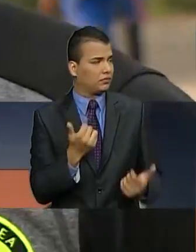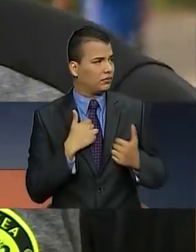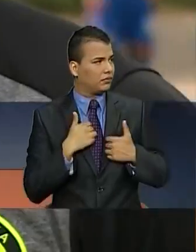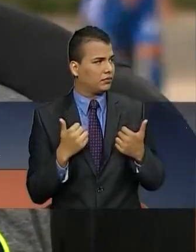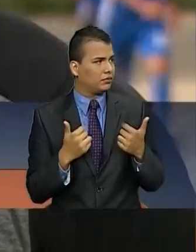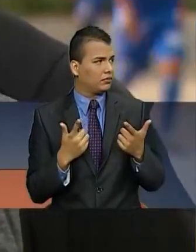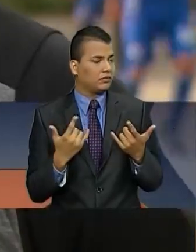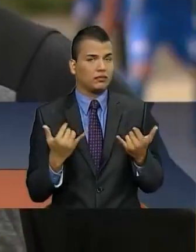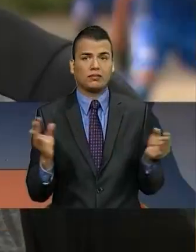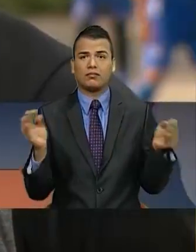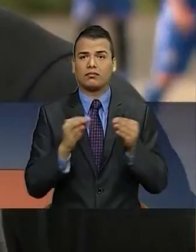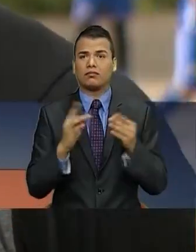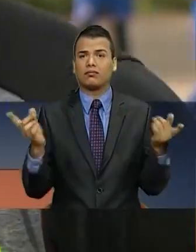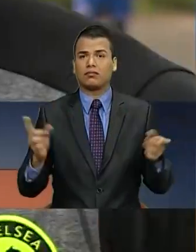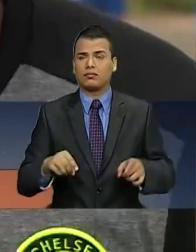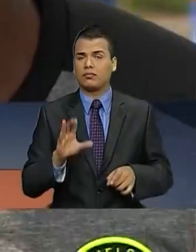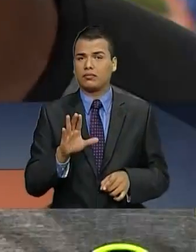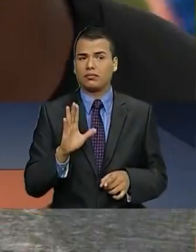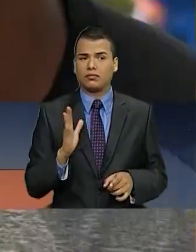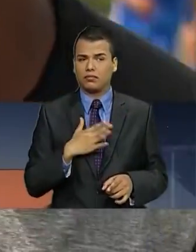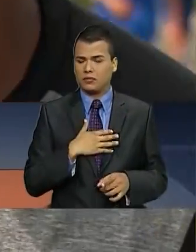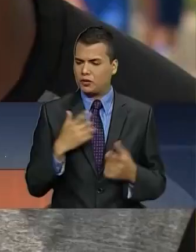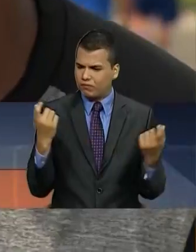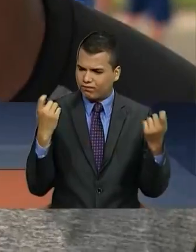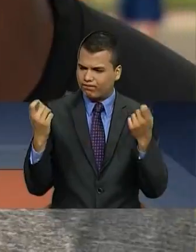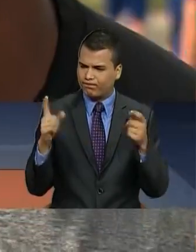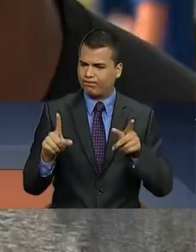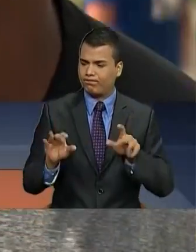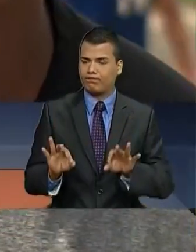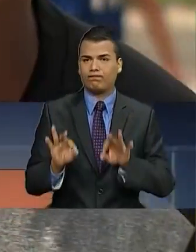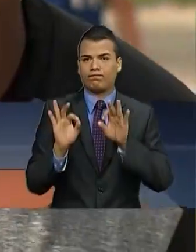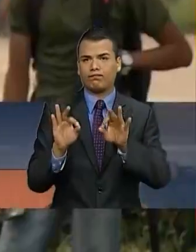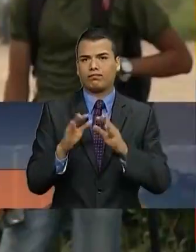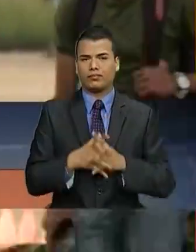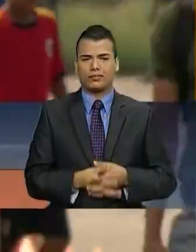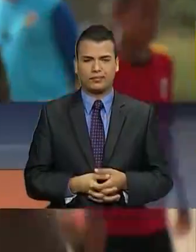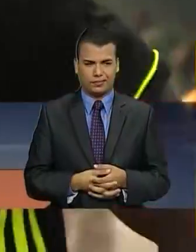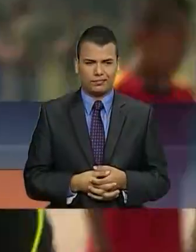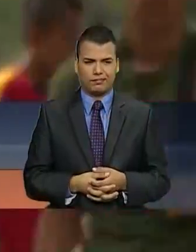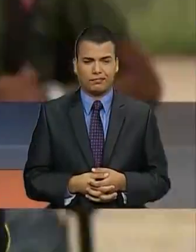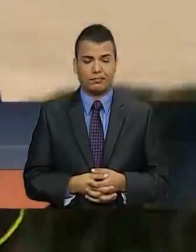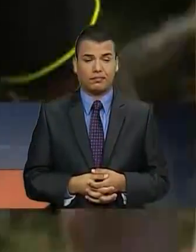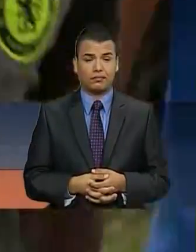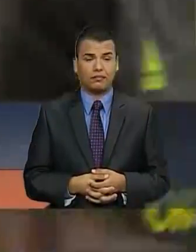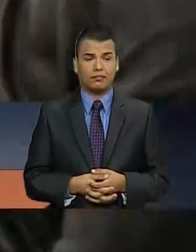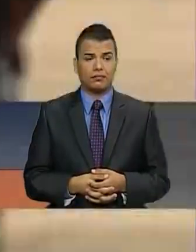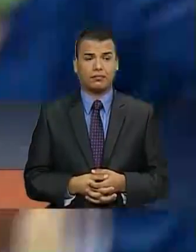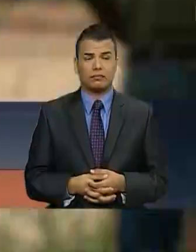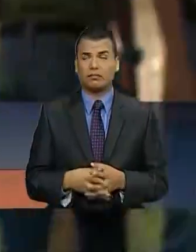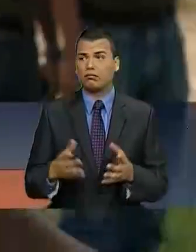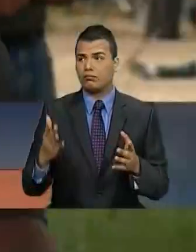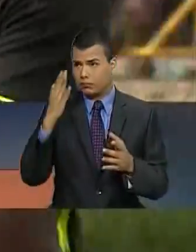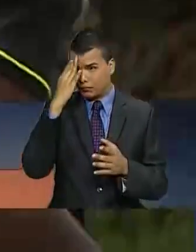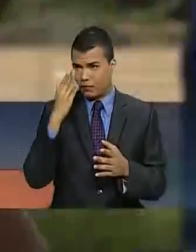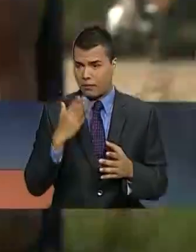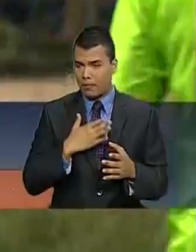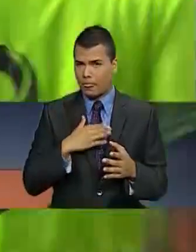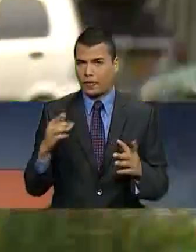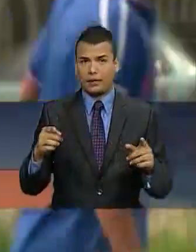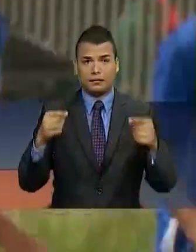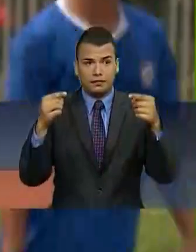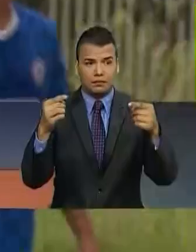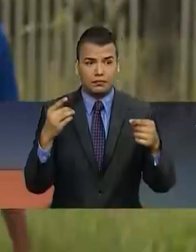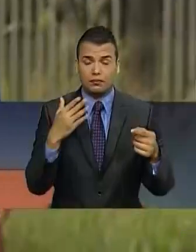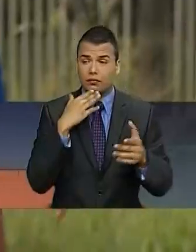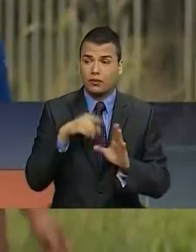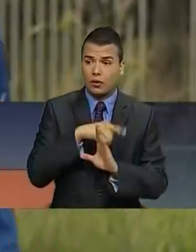Y también por lo que tengo buen dominio de la pelota y puedo marcar, aunque a pesar de que el último partido boté muchas